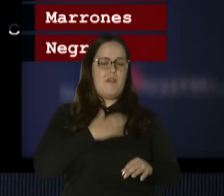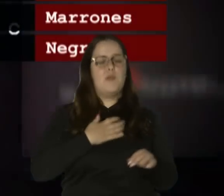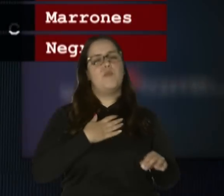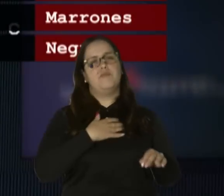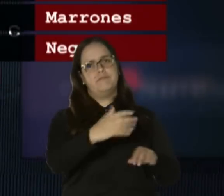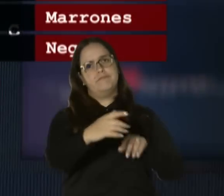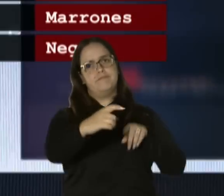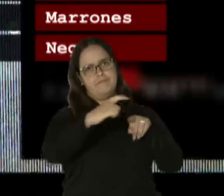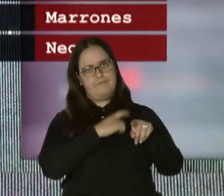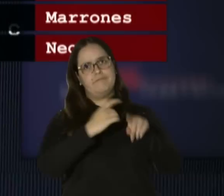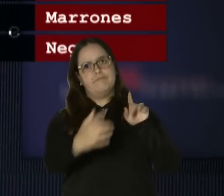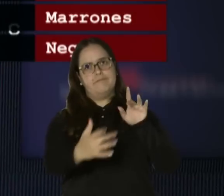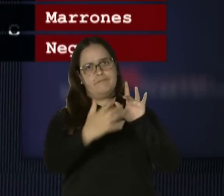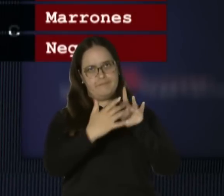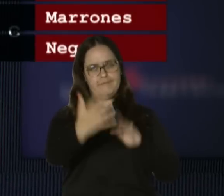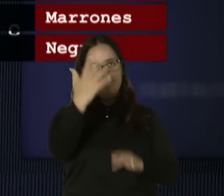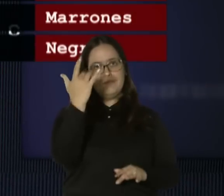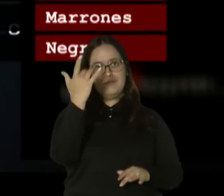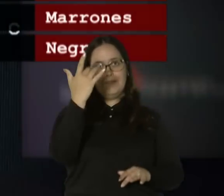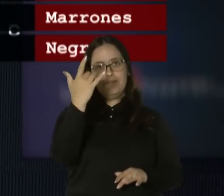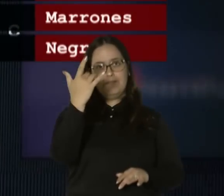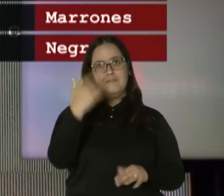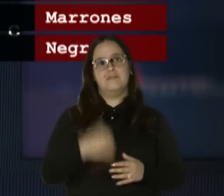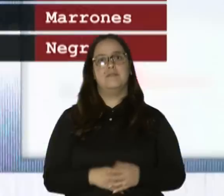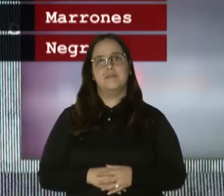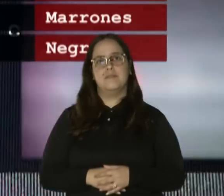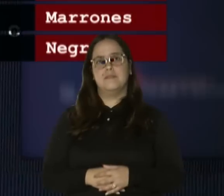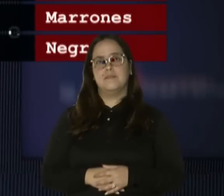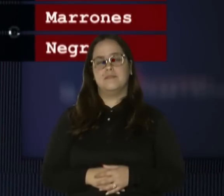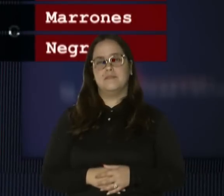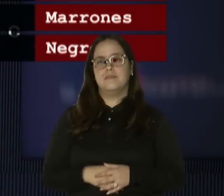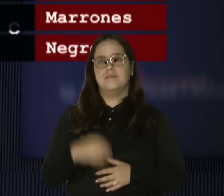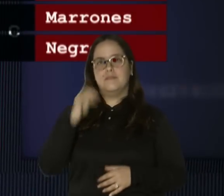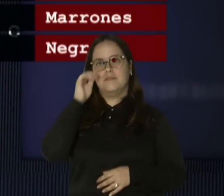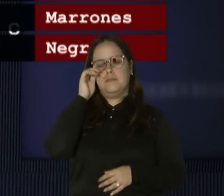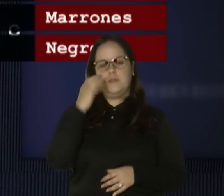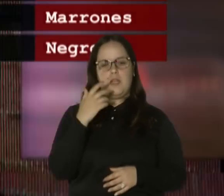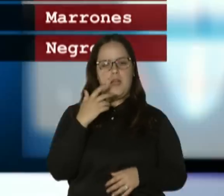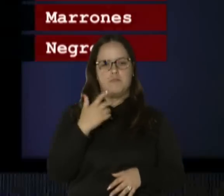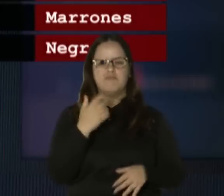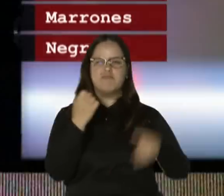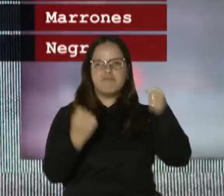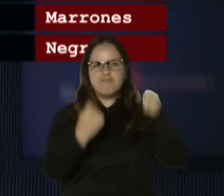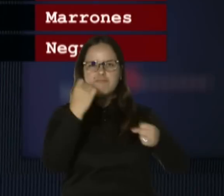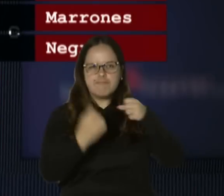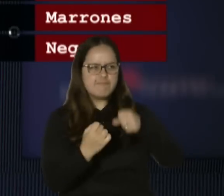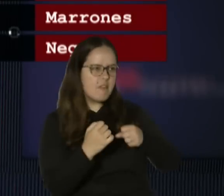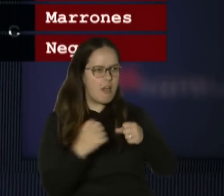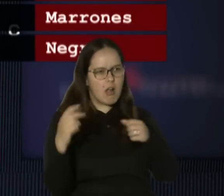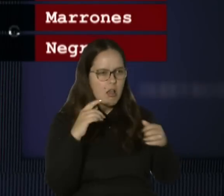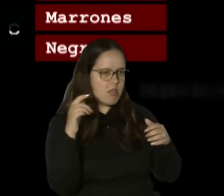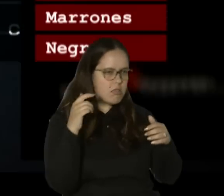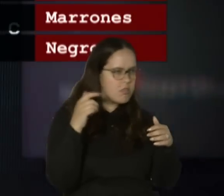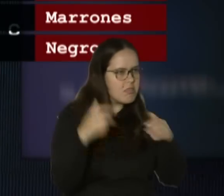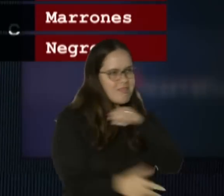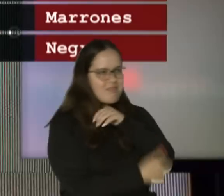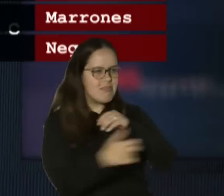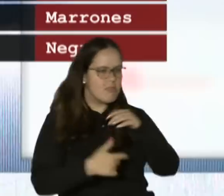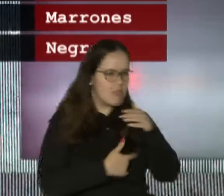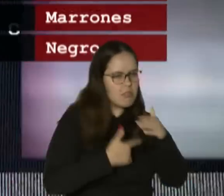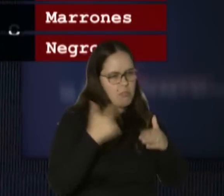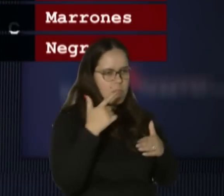Porque, Miguel, han surgido lo que conocemos como los carjackings o robos a vehículos a mano armada.